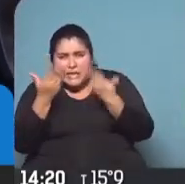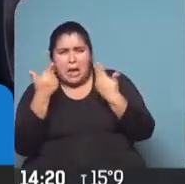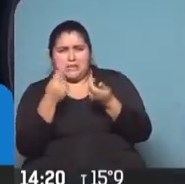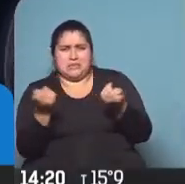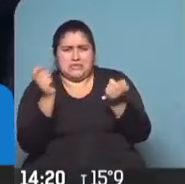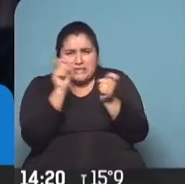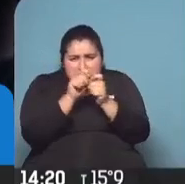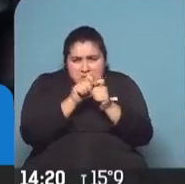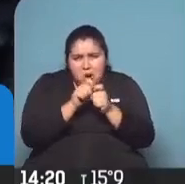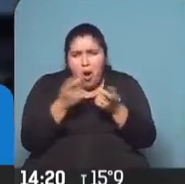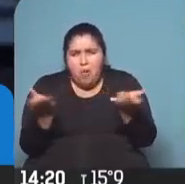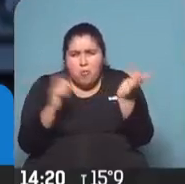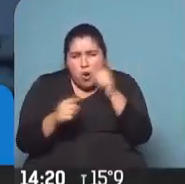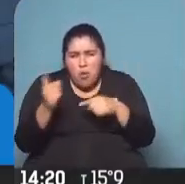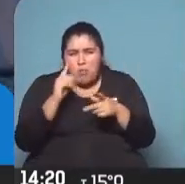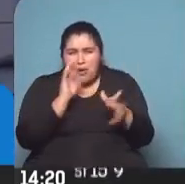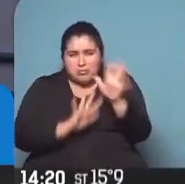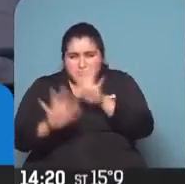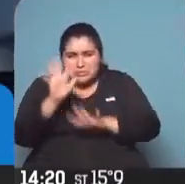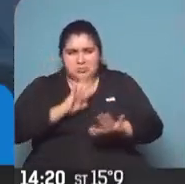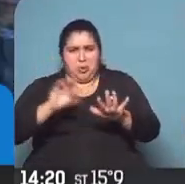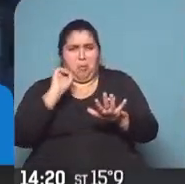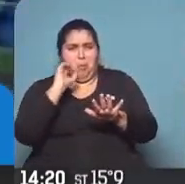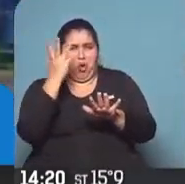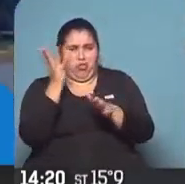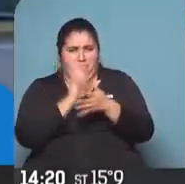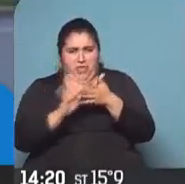por cierto los adaptar con una versión mejorada